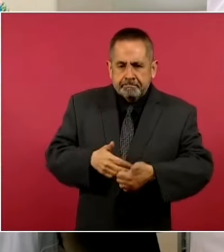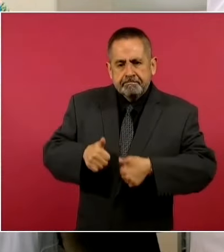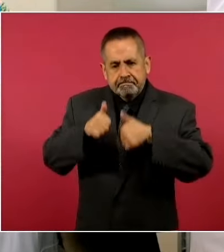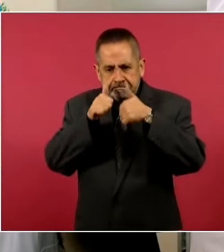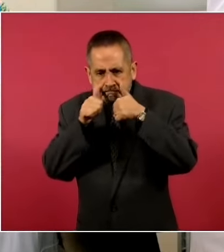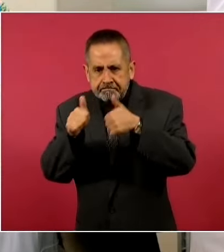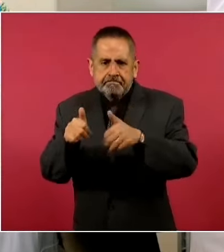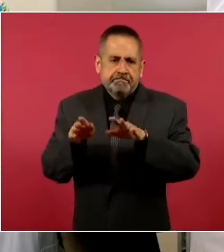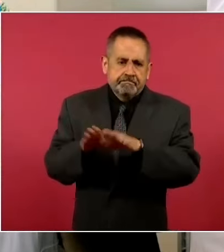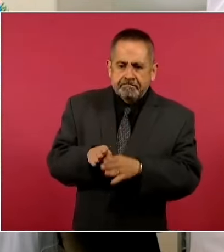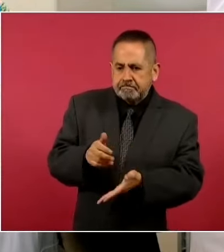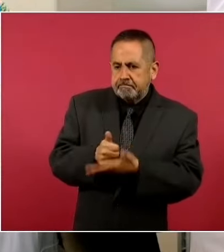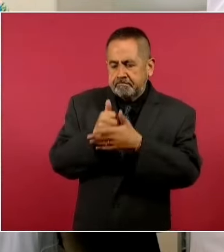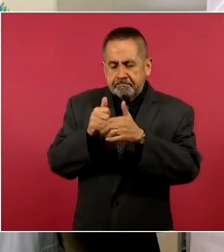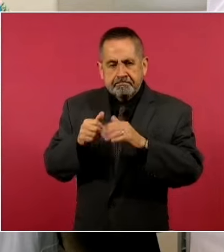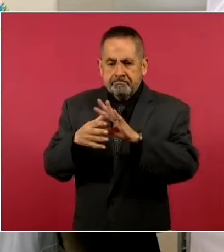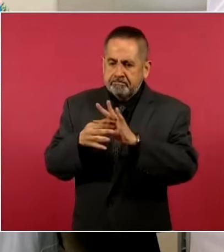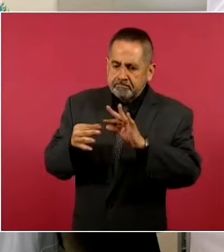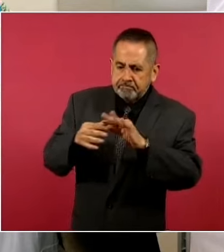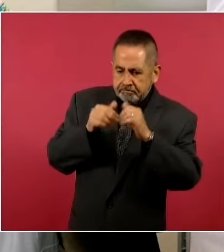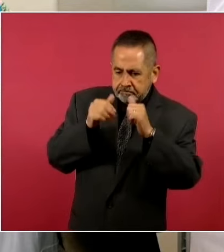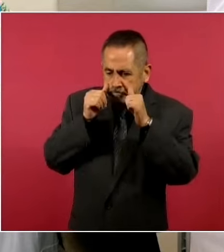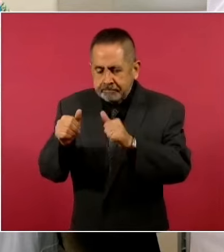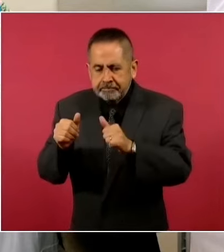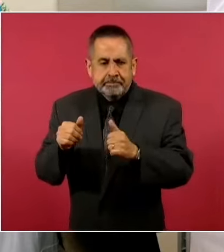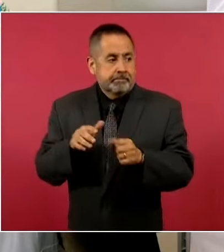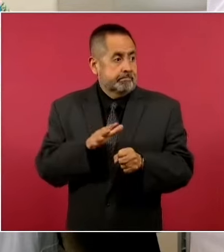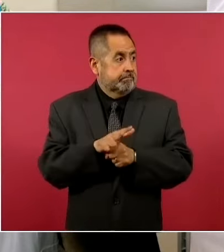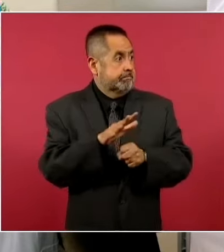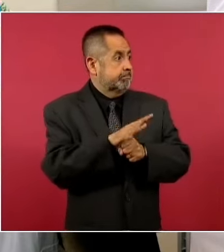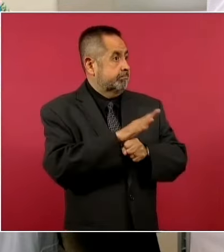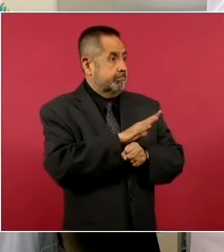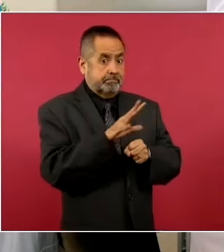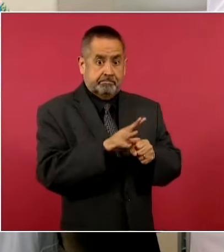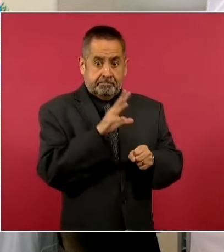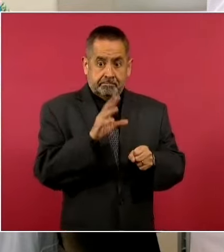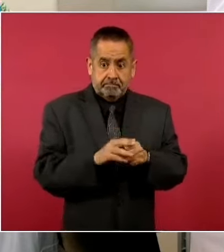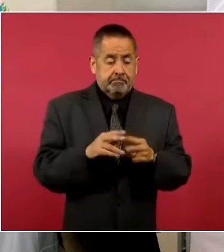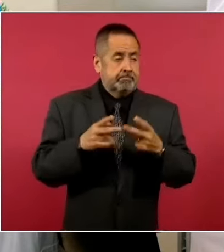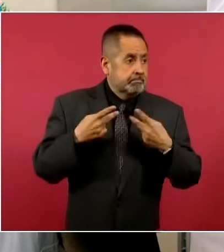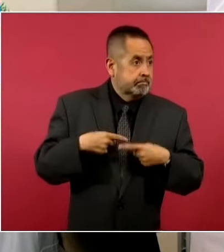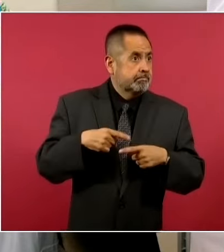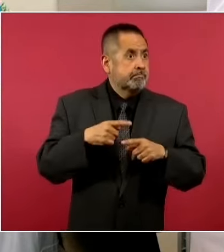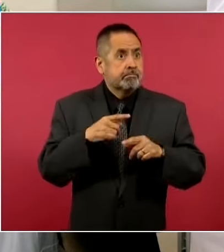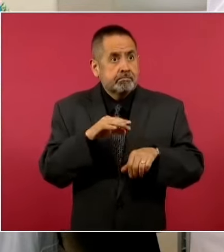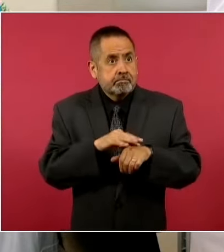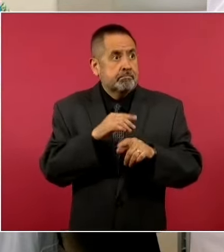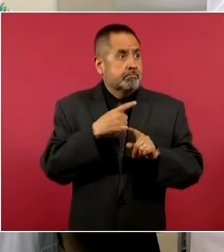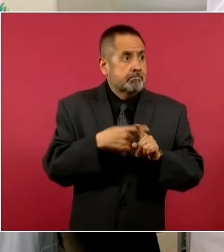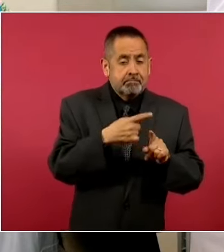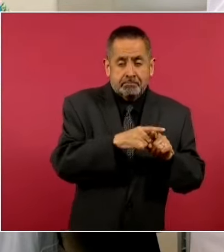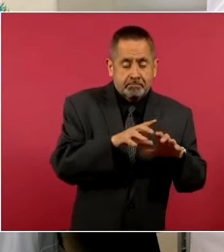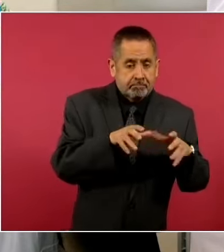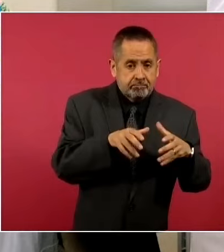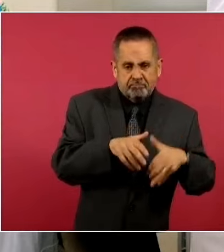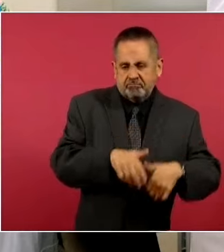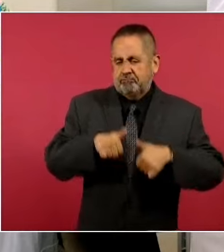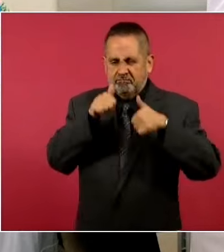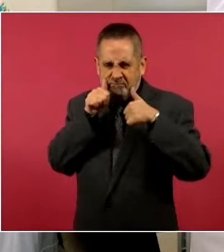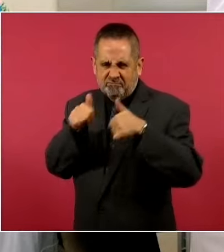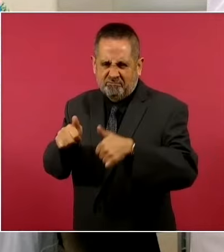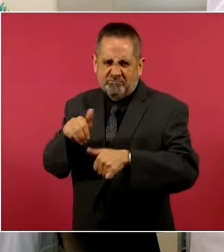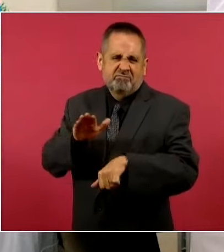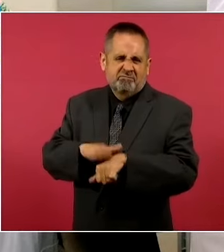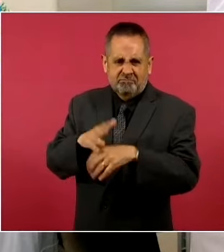en incrementar la posibilidad, ya teniendo la infraestructura, el equipo, el personal y los insumos, en incrementar los